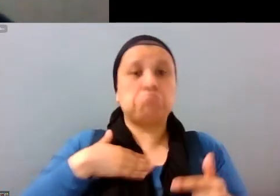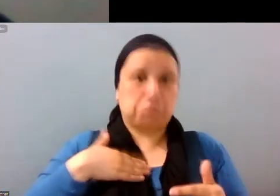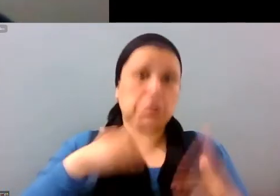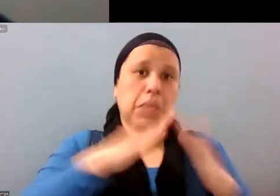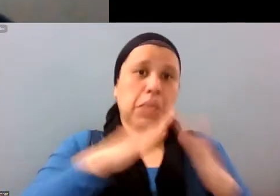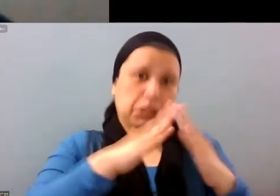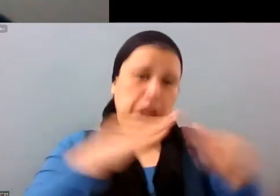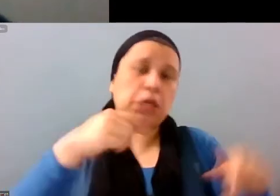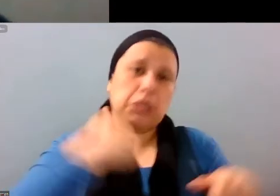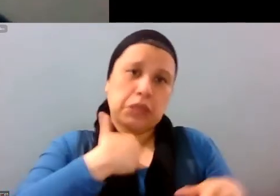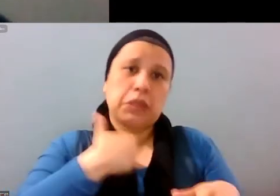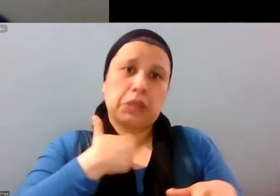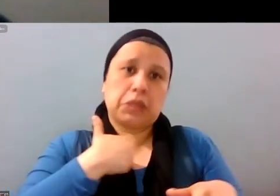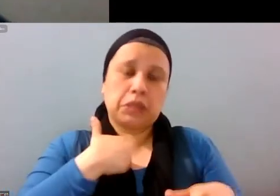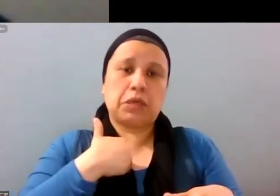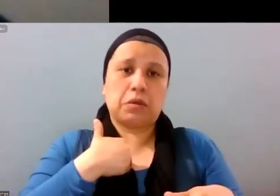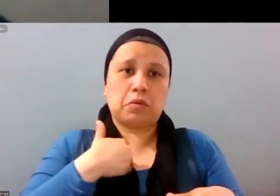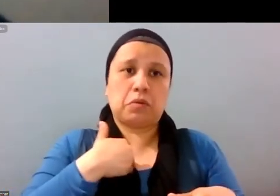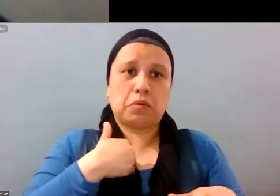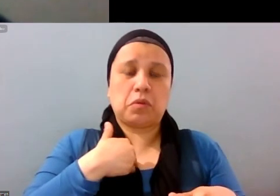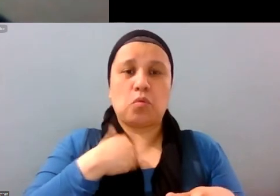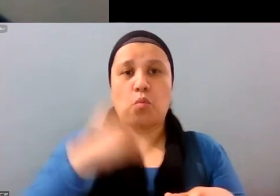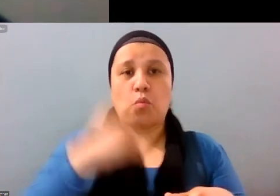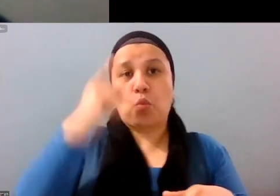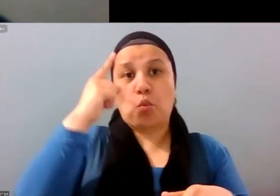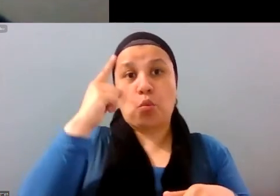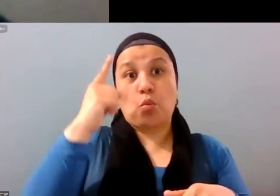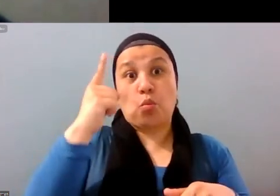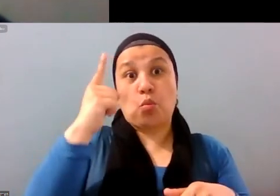durante el año con solo una computadora